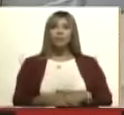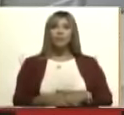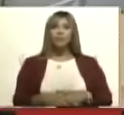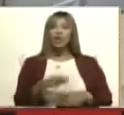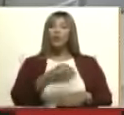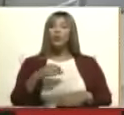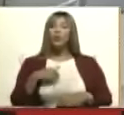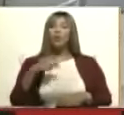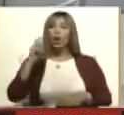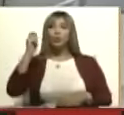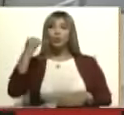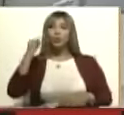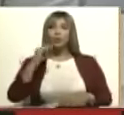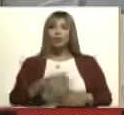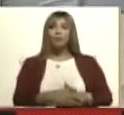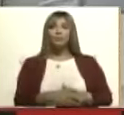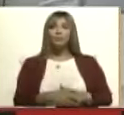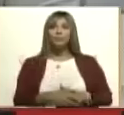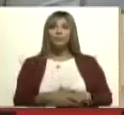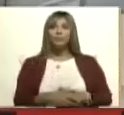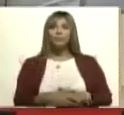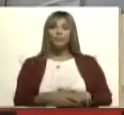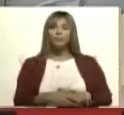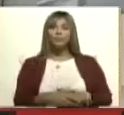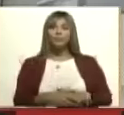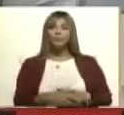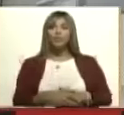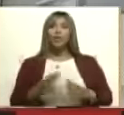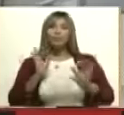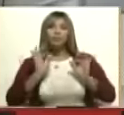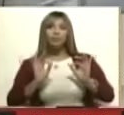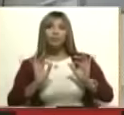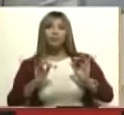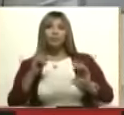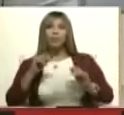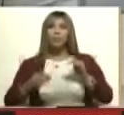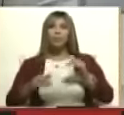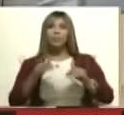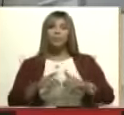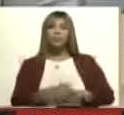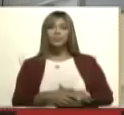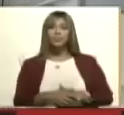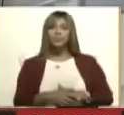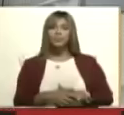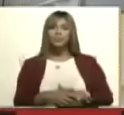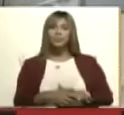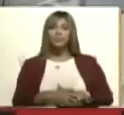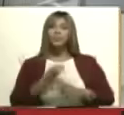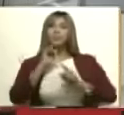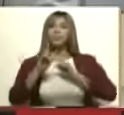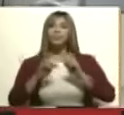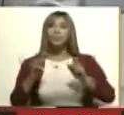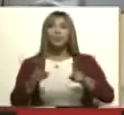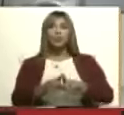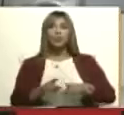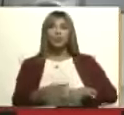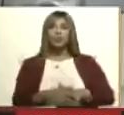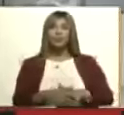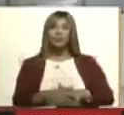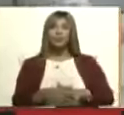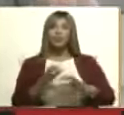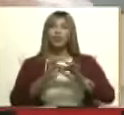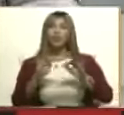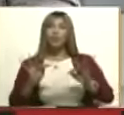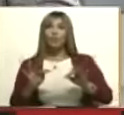nuestra Constitución tiene, ¿no? Obviamente, aparte del referéndum consultivo como